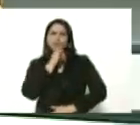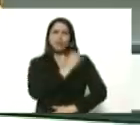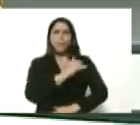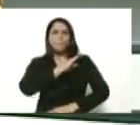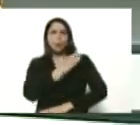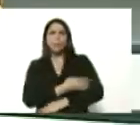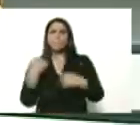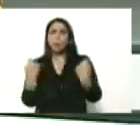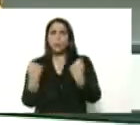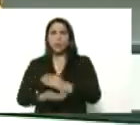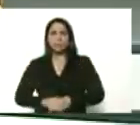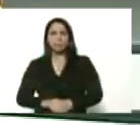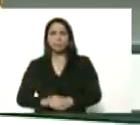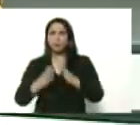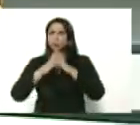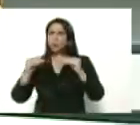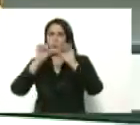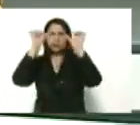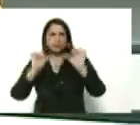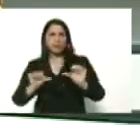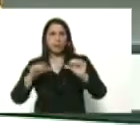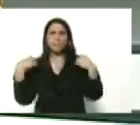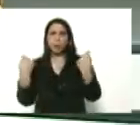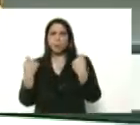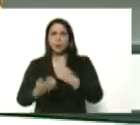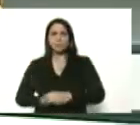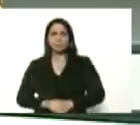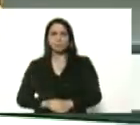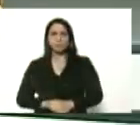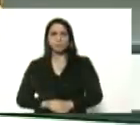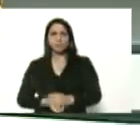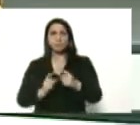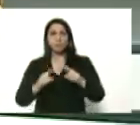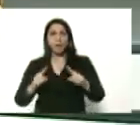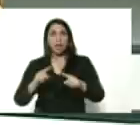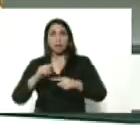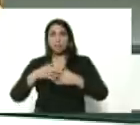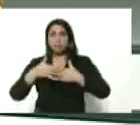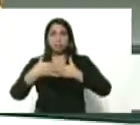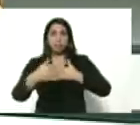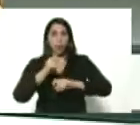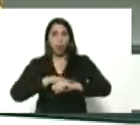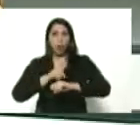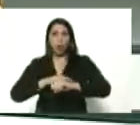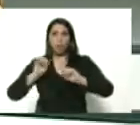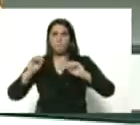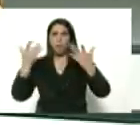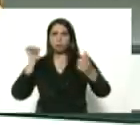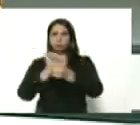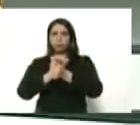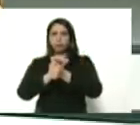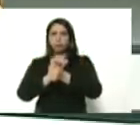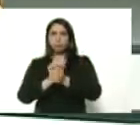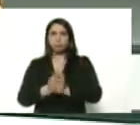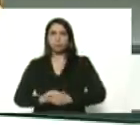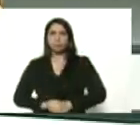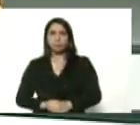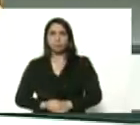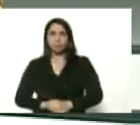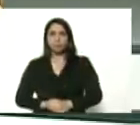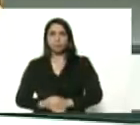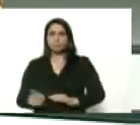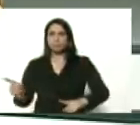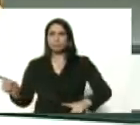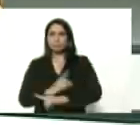Popular, a todo el sistema popular, para en las próximas horas lograr la captura